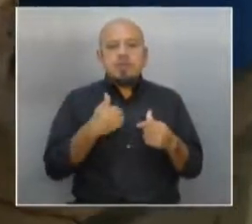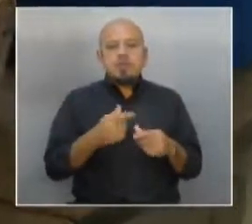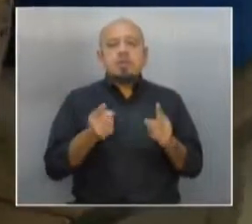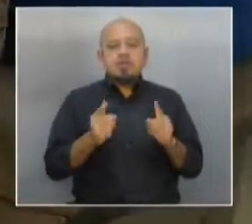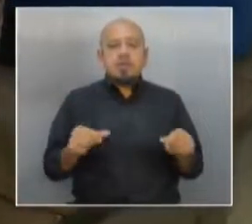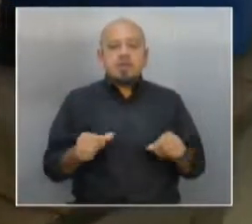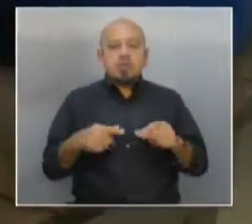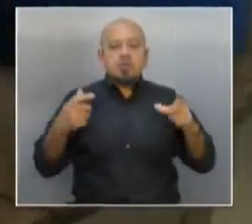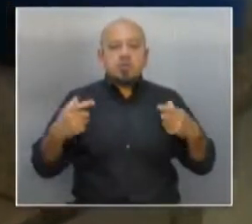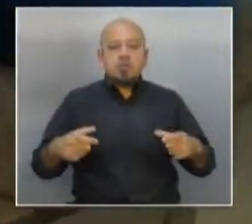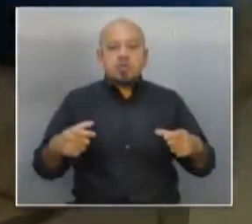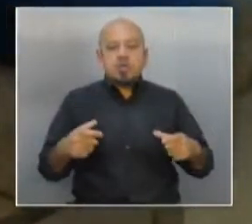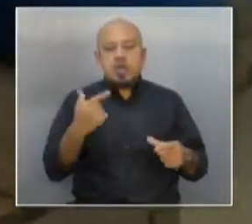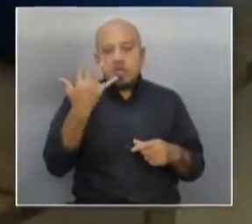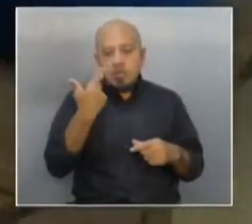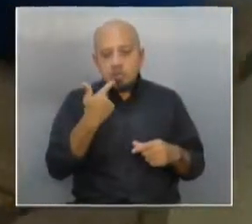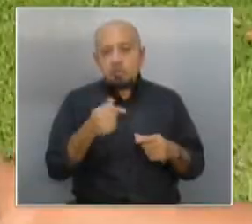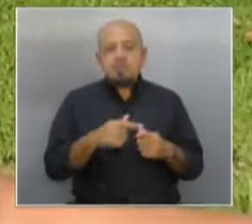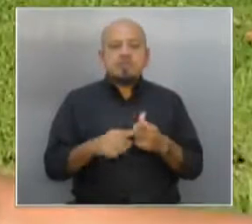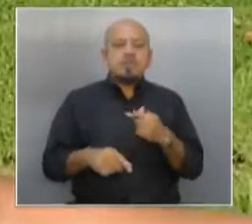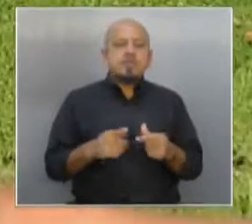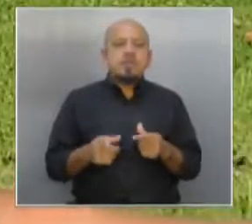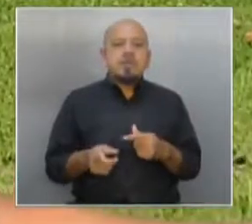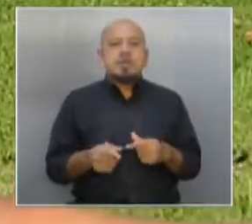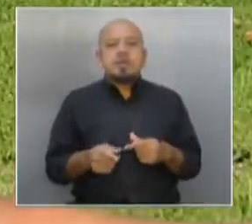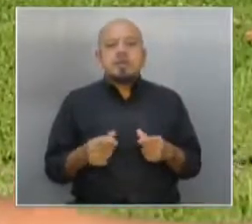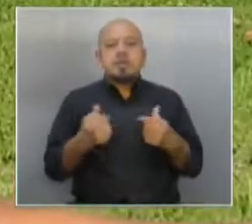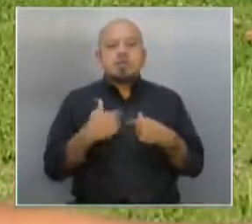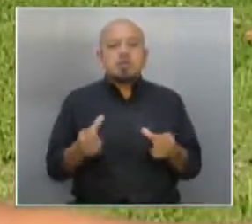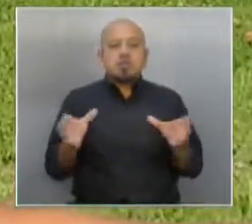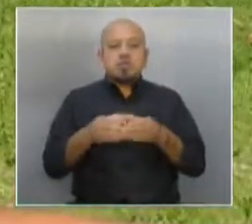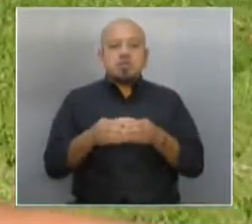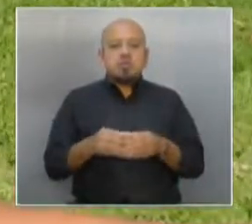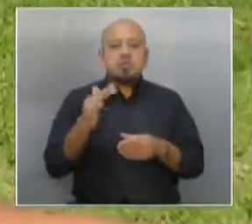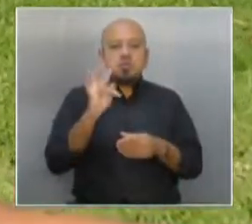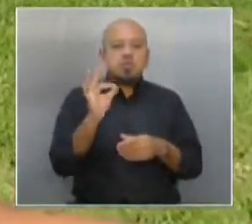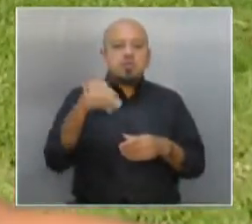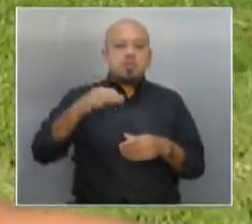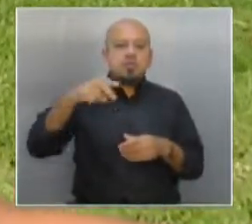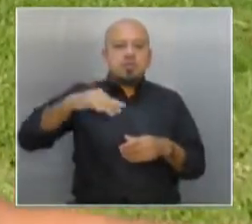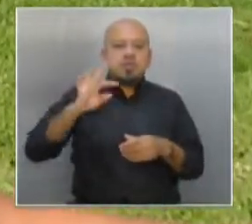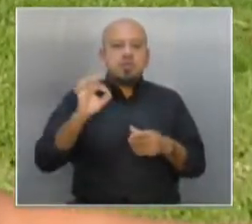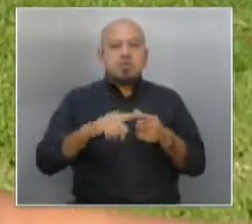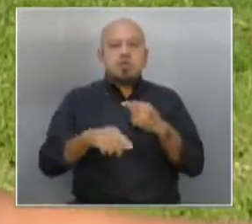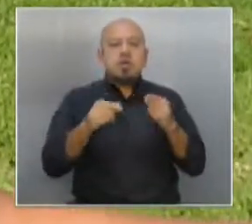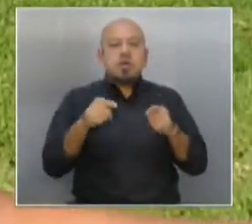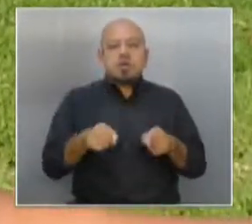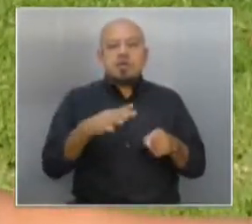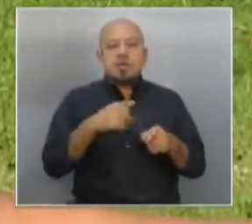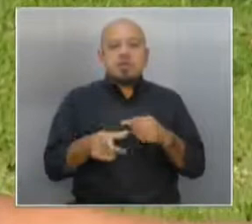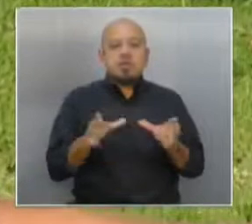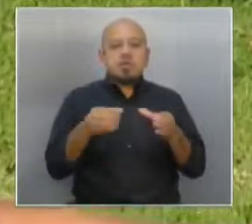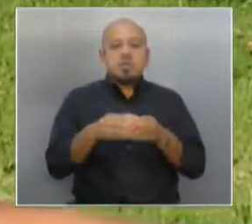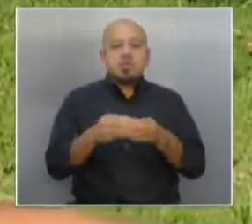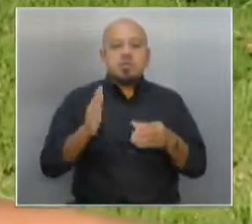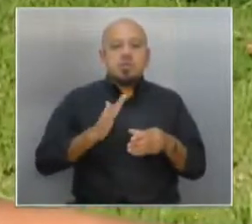también. Bueno, hay que separar todo. Pertenezco a la Comisión Fomento Rural Migueletti Mendoza y de allí sale el grupo de